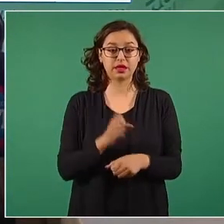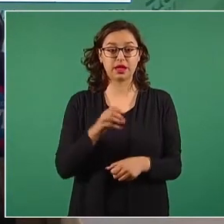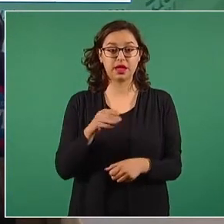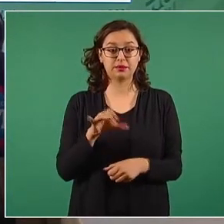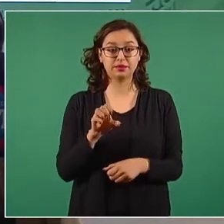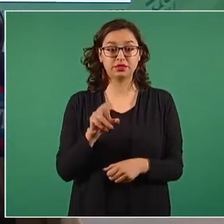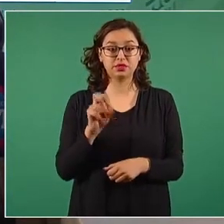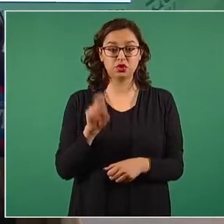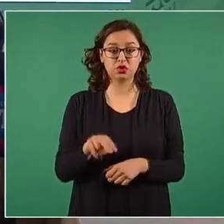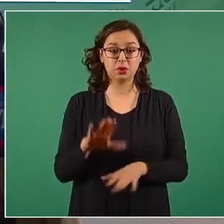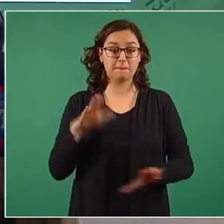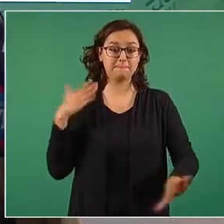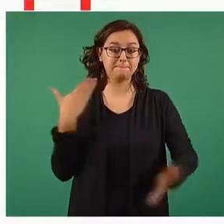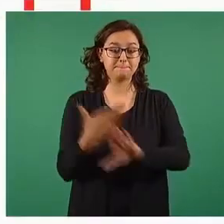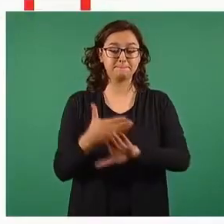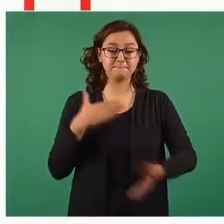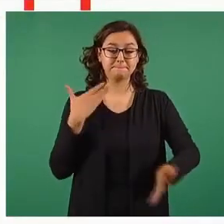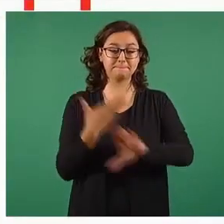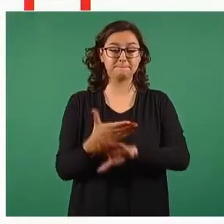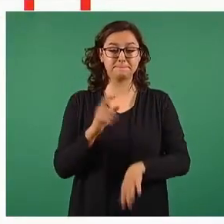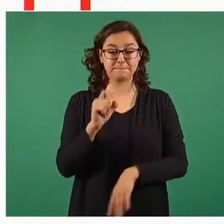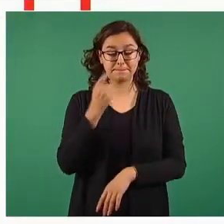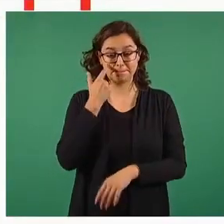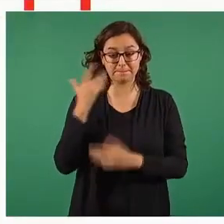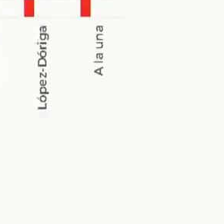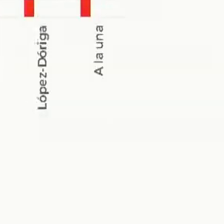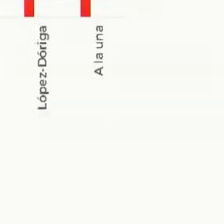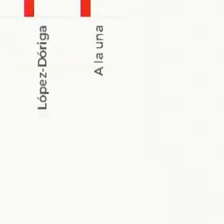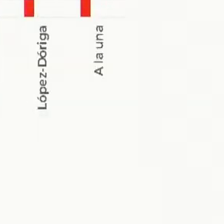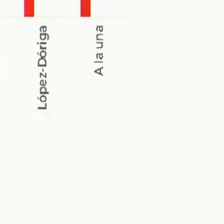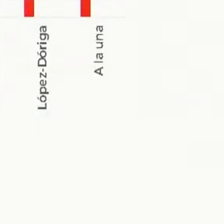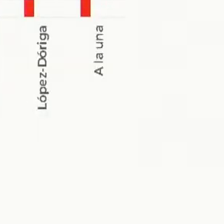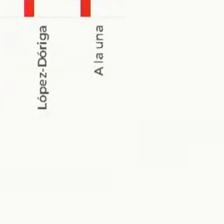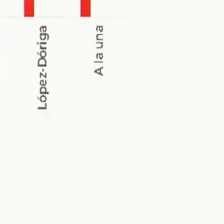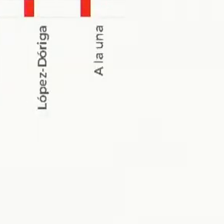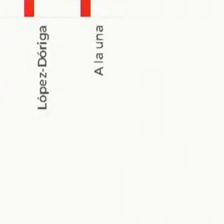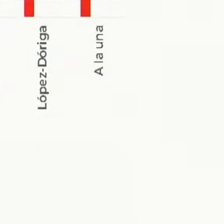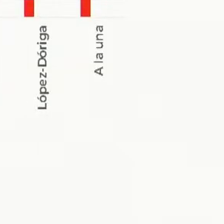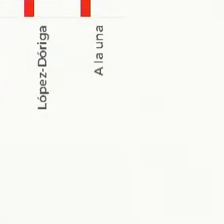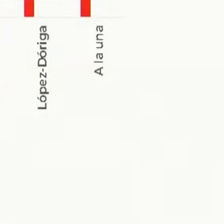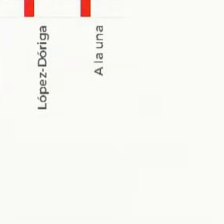29 en contra, una mención a favor.